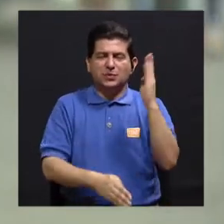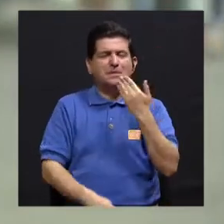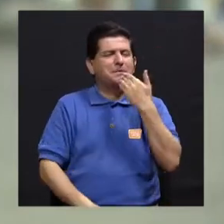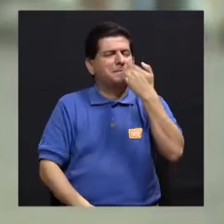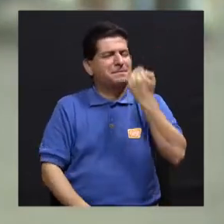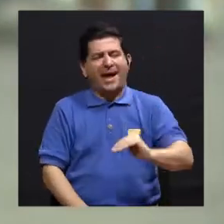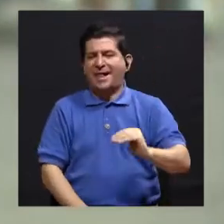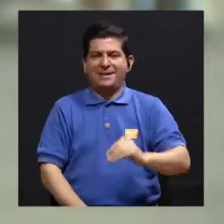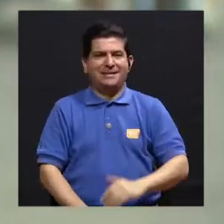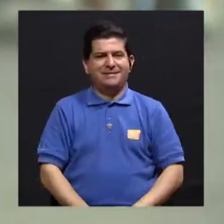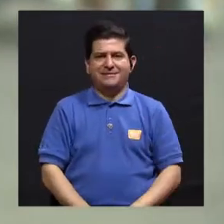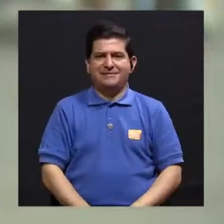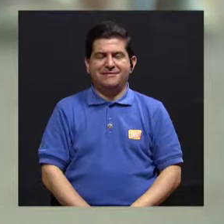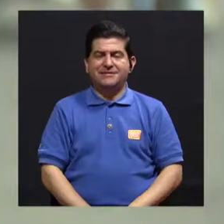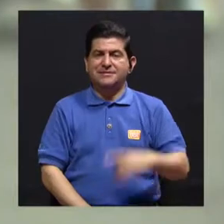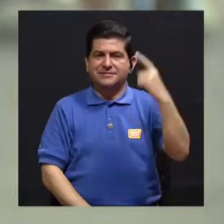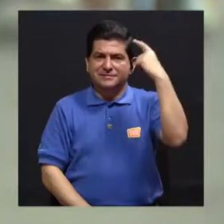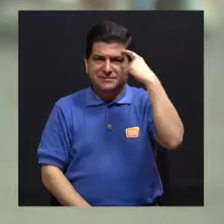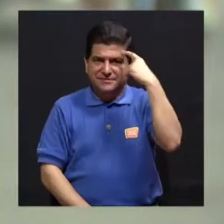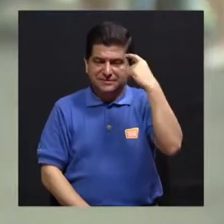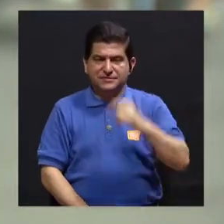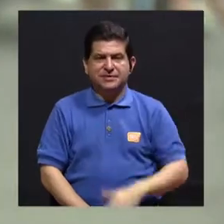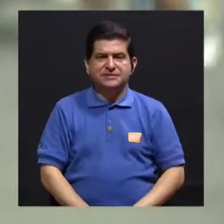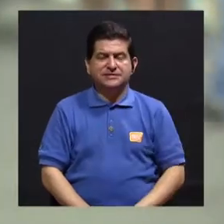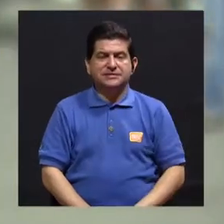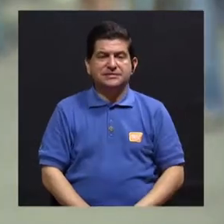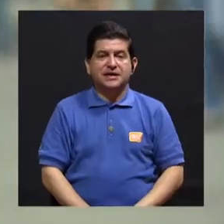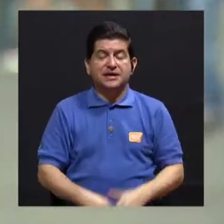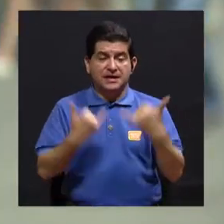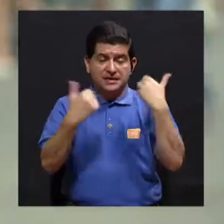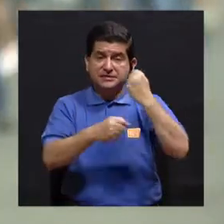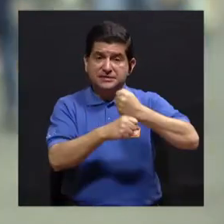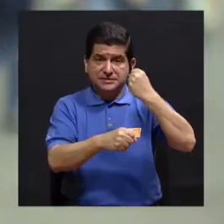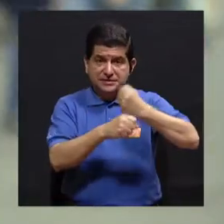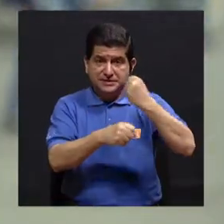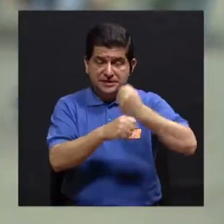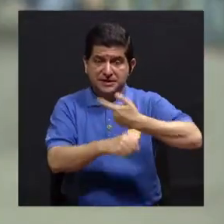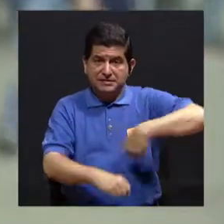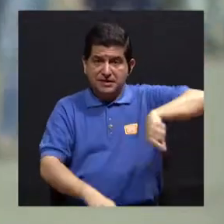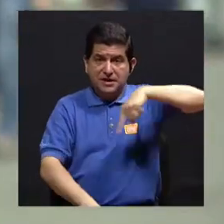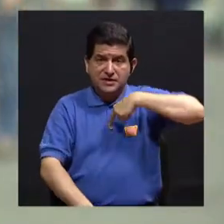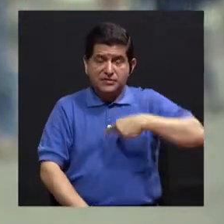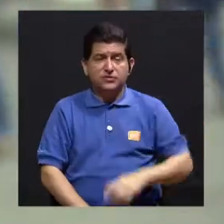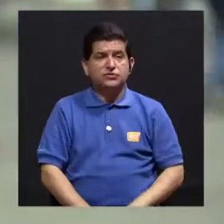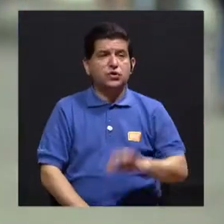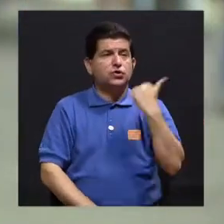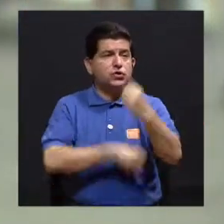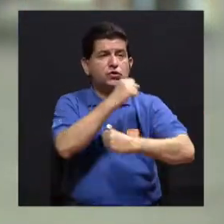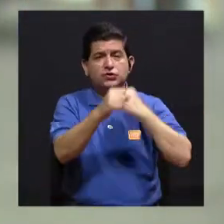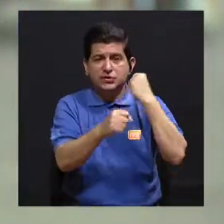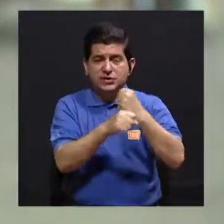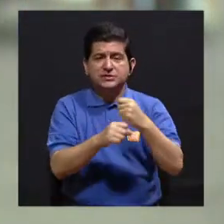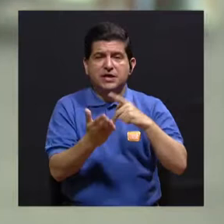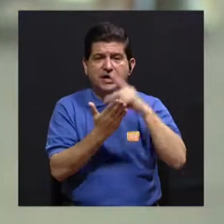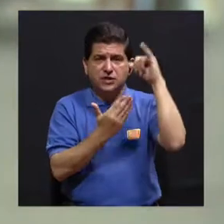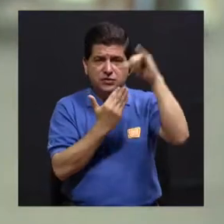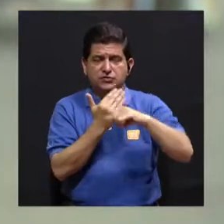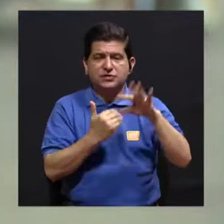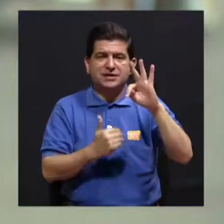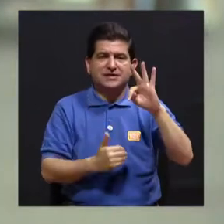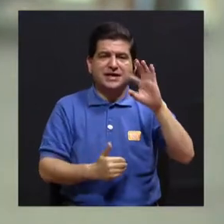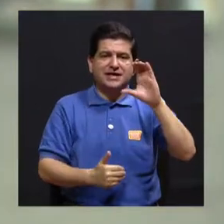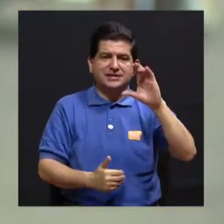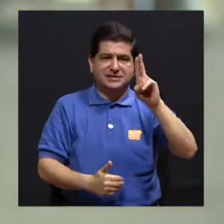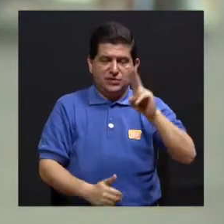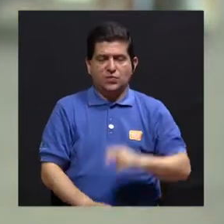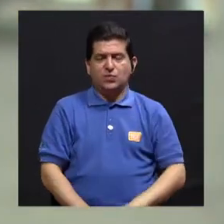¿verdad? Si nos vamos, por ejemplo, a donde nosotros hemos trabajado durante más o menos unos 10 años con un proyecto de TCU que